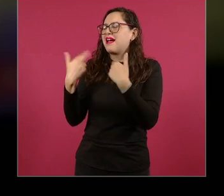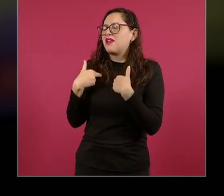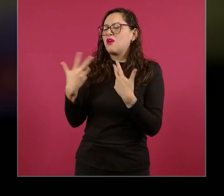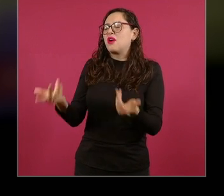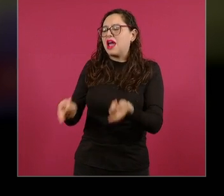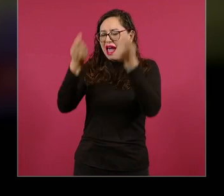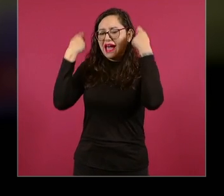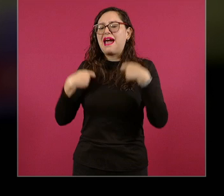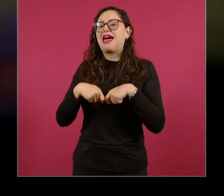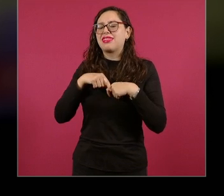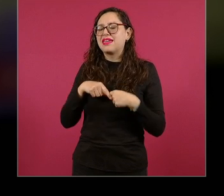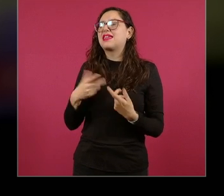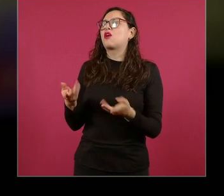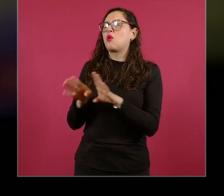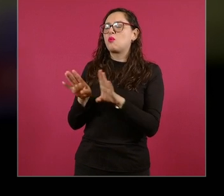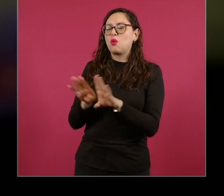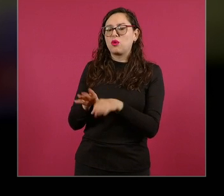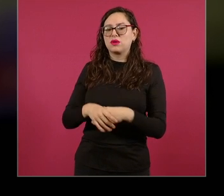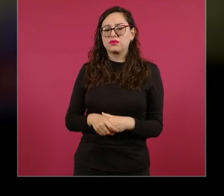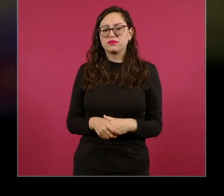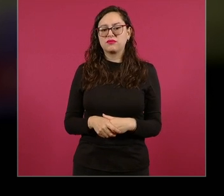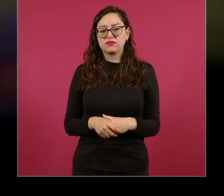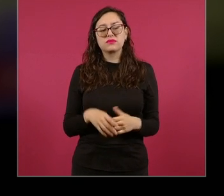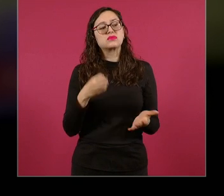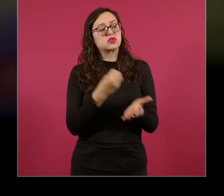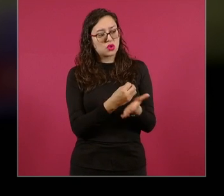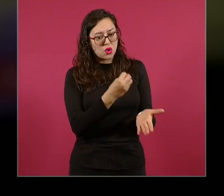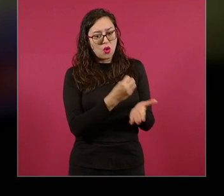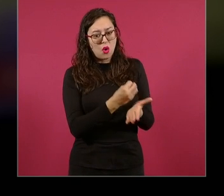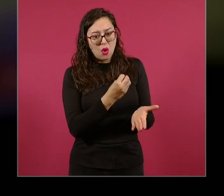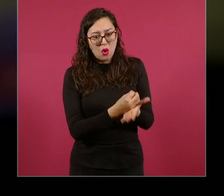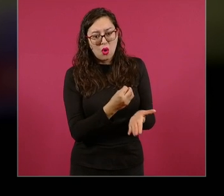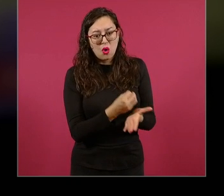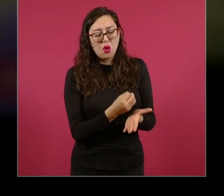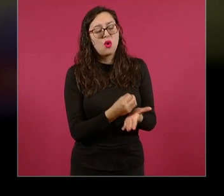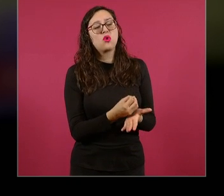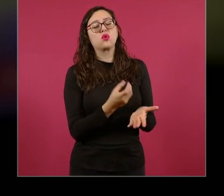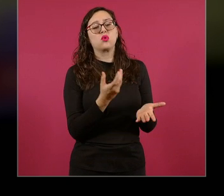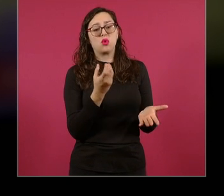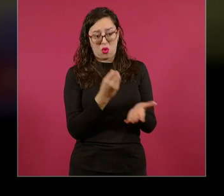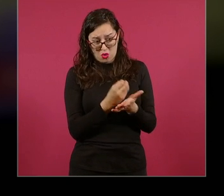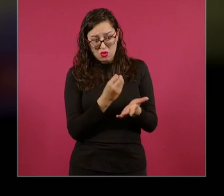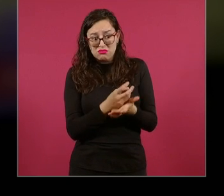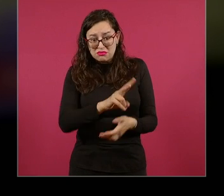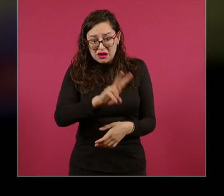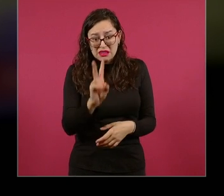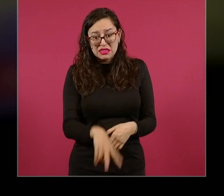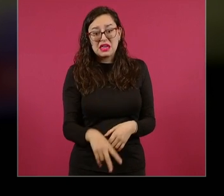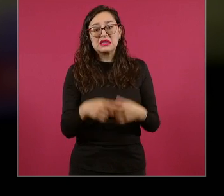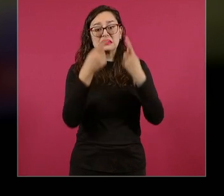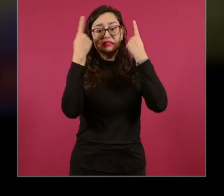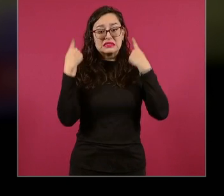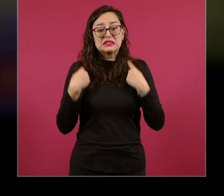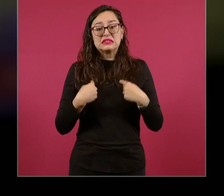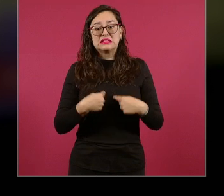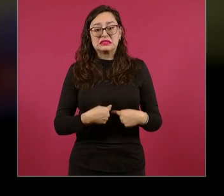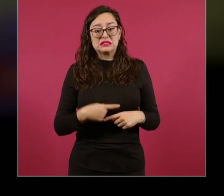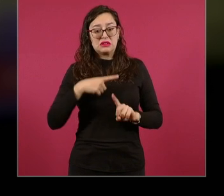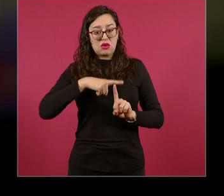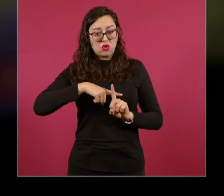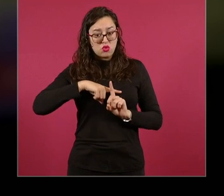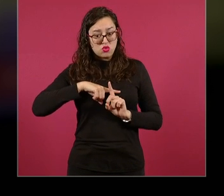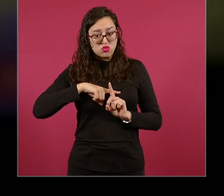Cadena. Sí, cadena, señor. Robada. De oro, de oro, señor, de oro. De oro puro. Un poco larga y con un